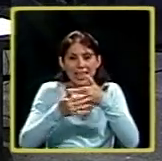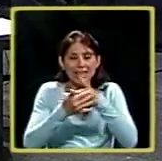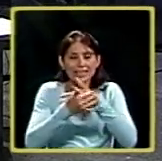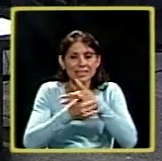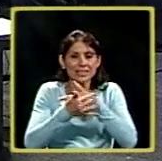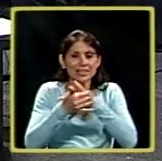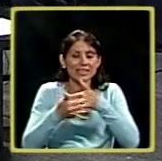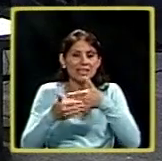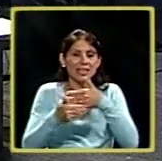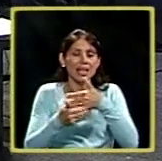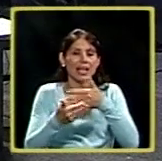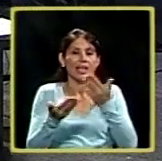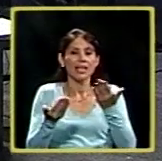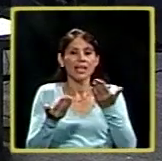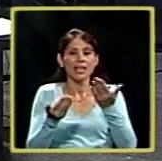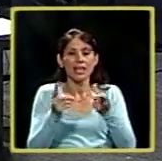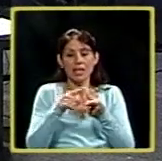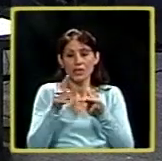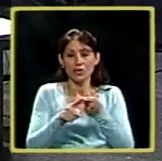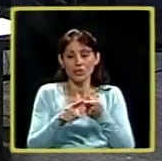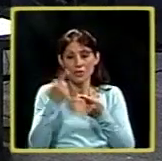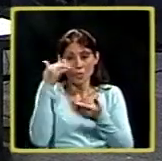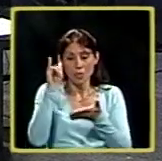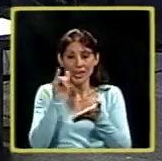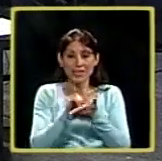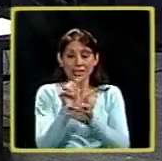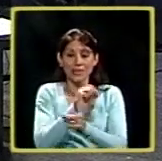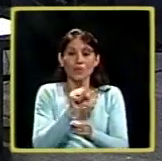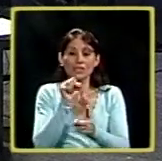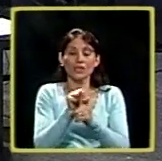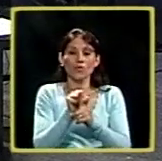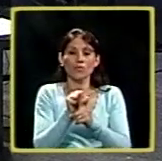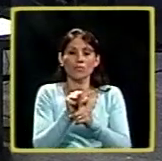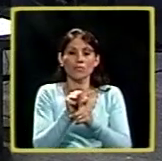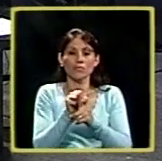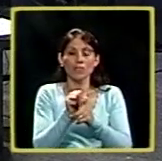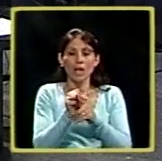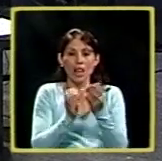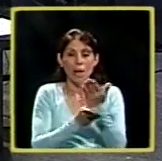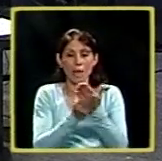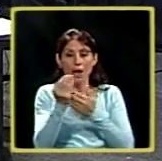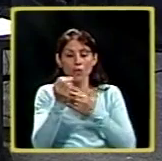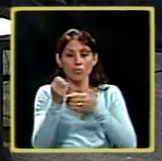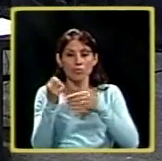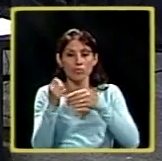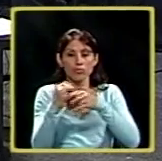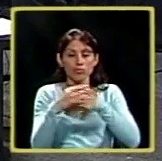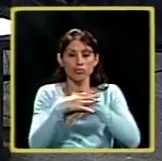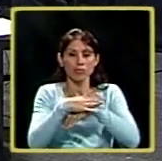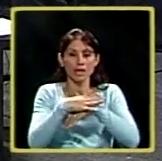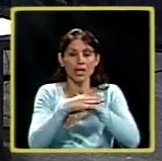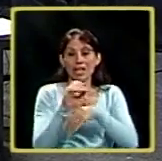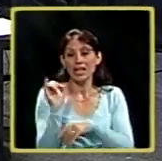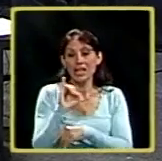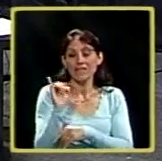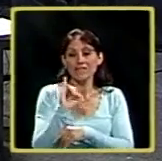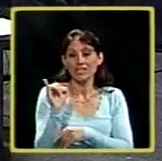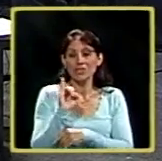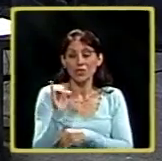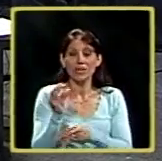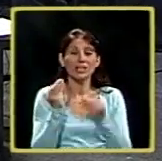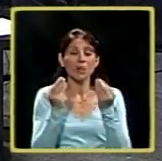duro como la lona producía, y que todo esto contaminaba rápidamente la mano, y las infecciones de la mano eran